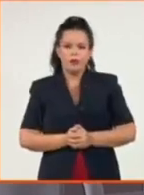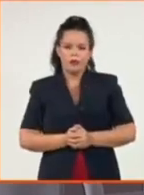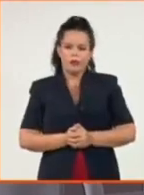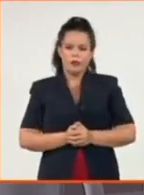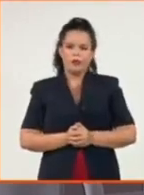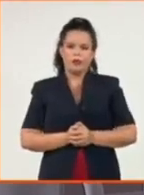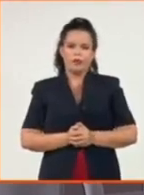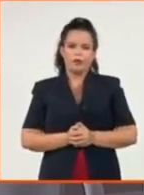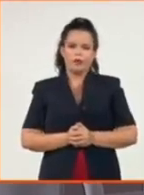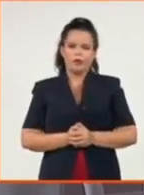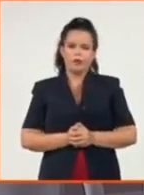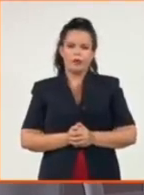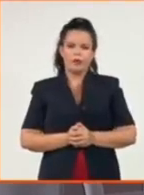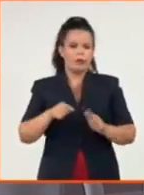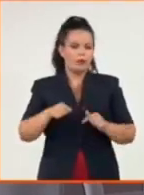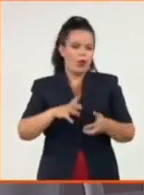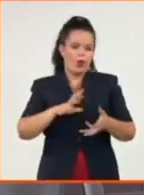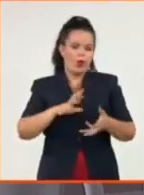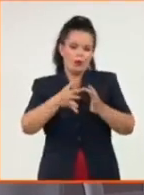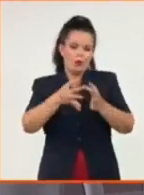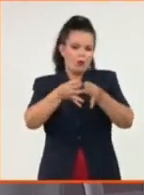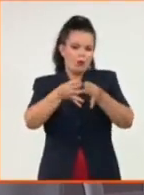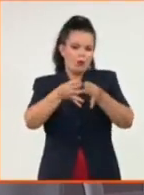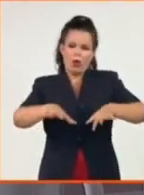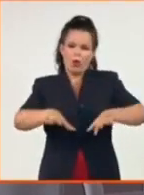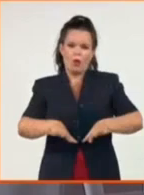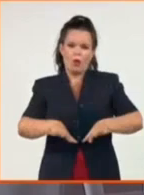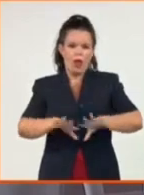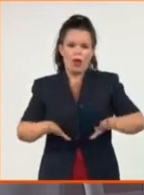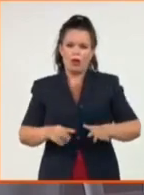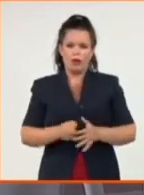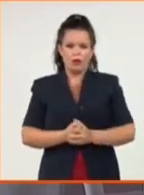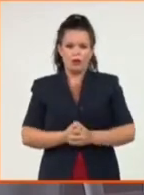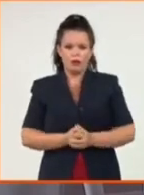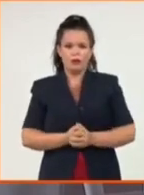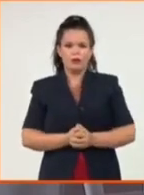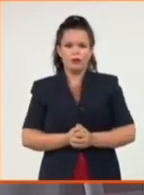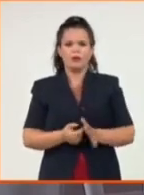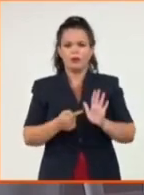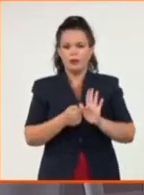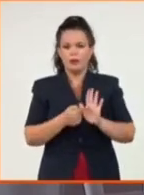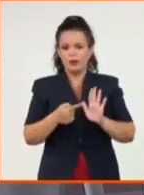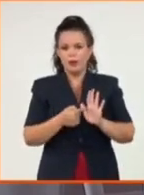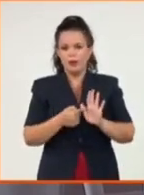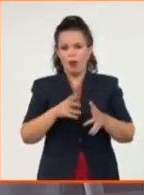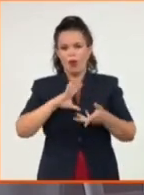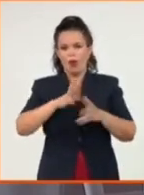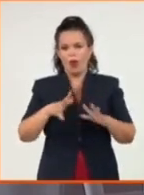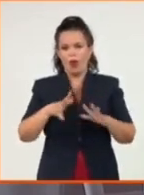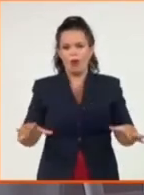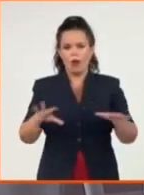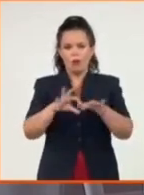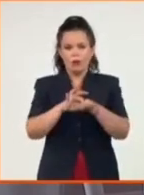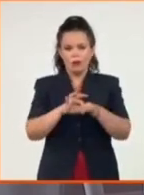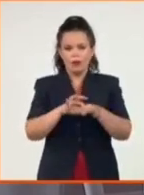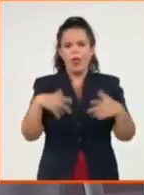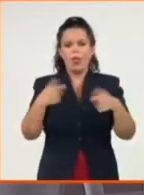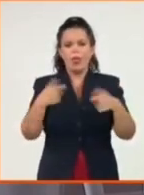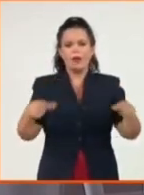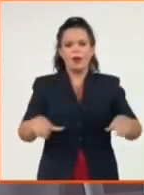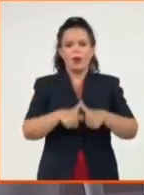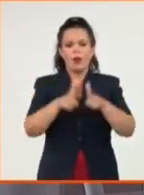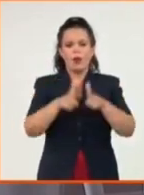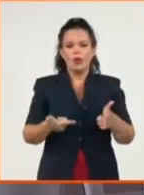y también de alguna forma donde se establece el punto de interconexión se debe cumplir también los requisitos de